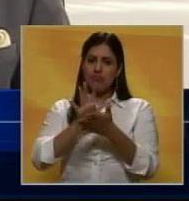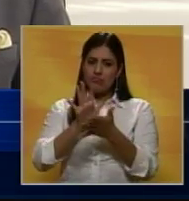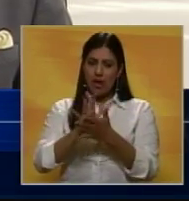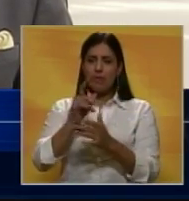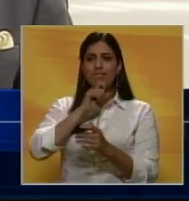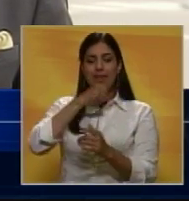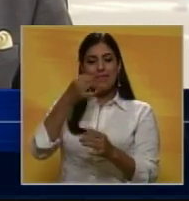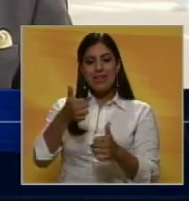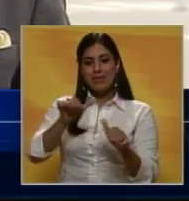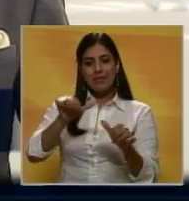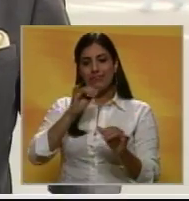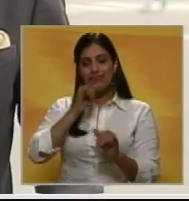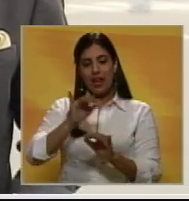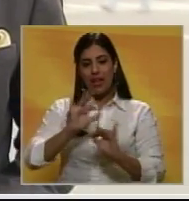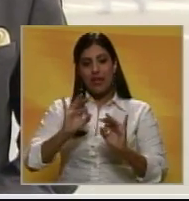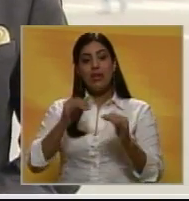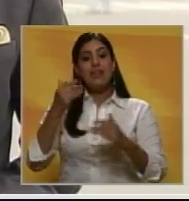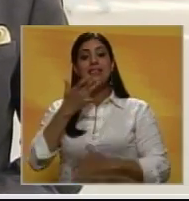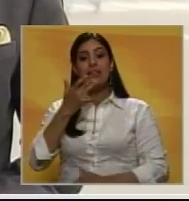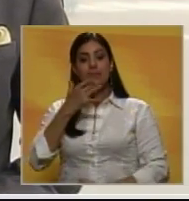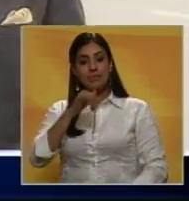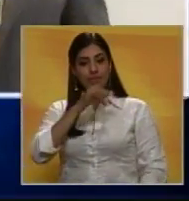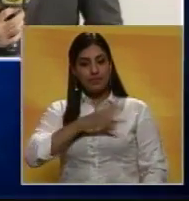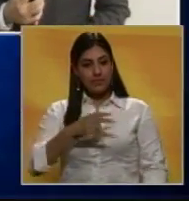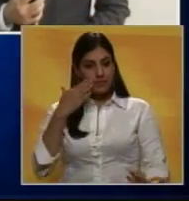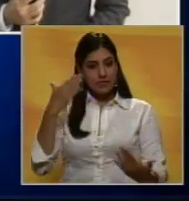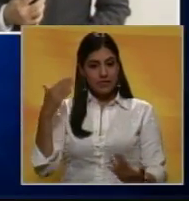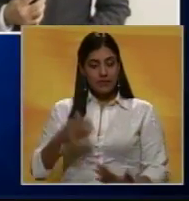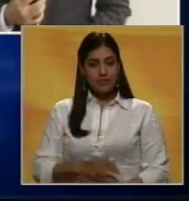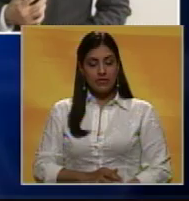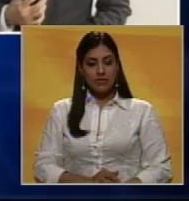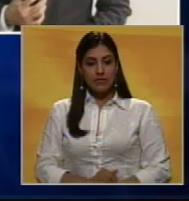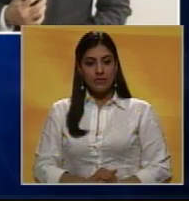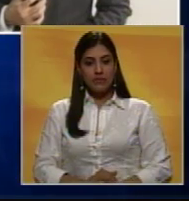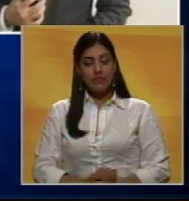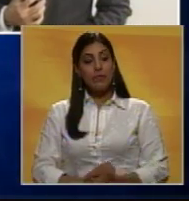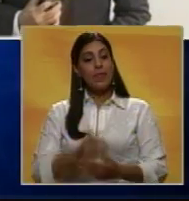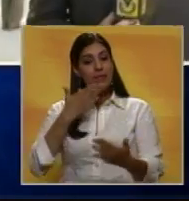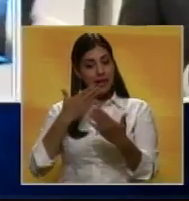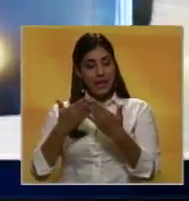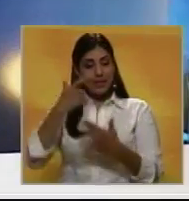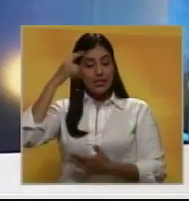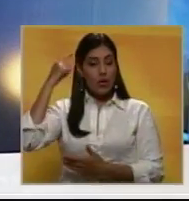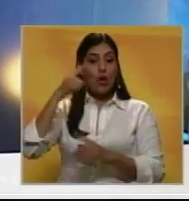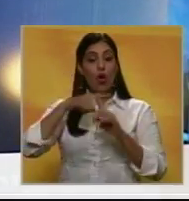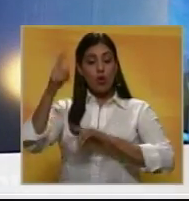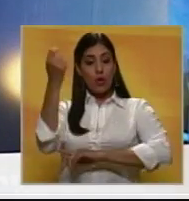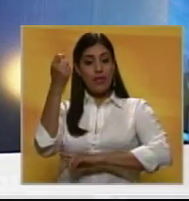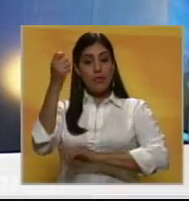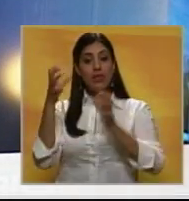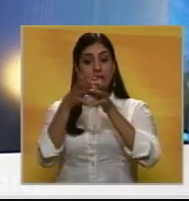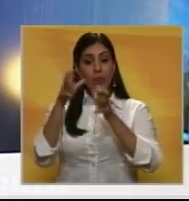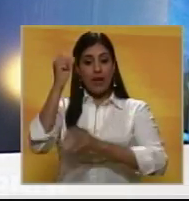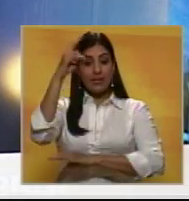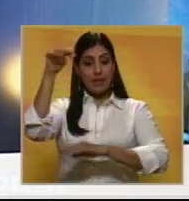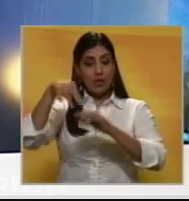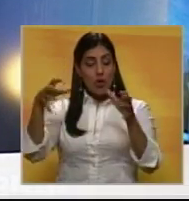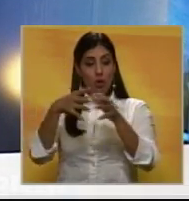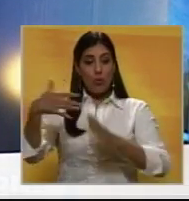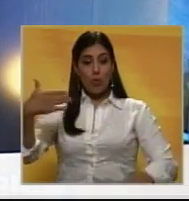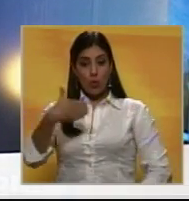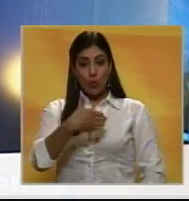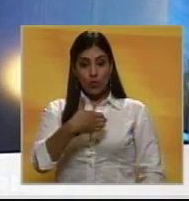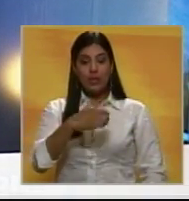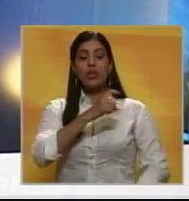es reservado. En la avenida San Martín, Euclides Sotillo, Noticiero Venevisión. Gracias, Euclides. Los diputados a la Asamblea Nacional por la Unidad,